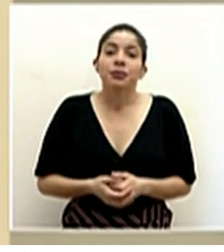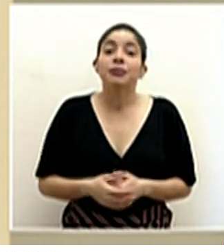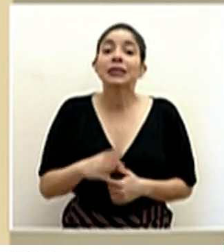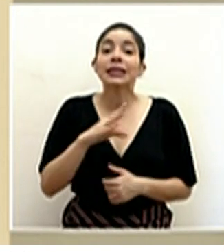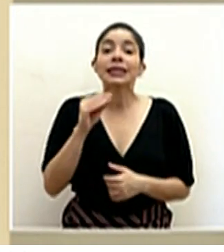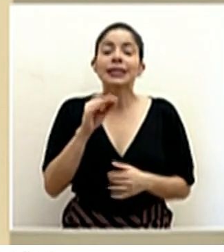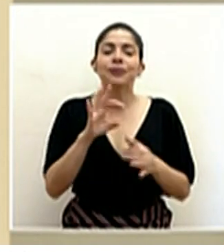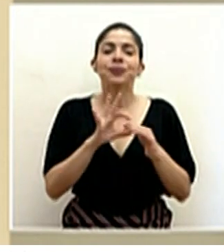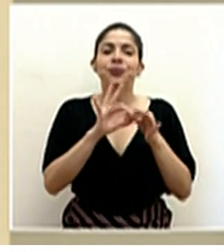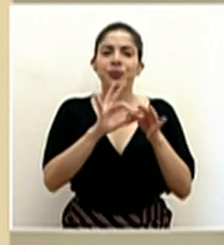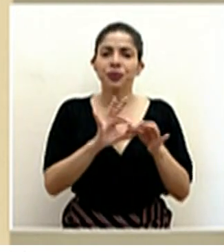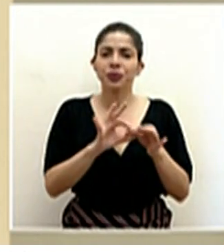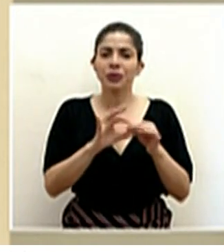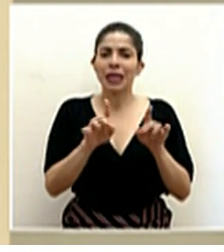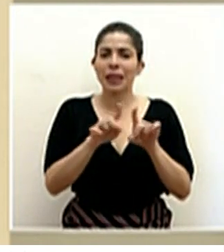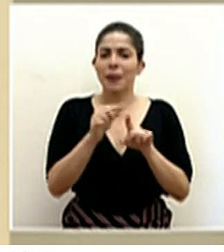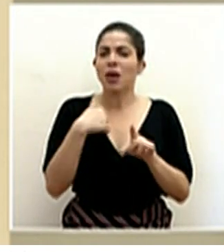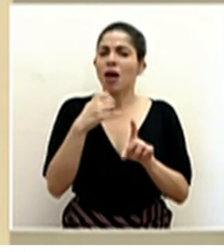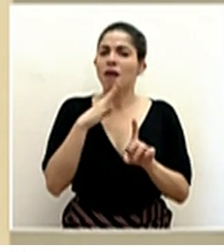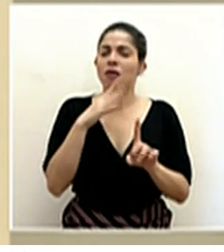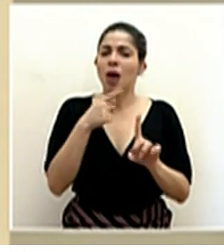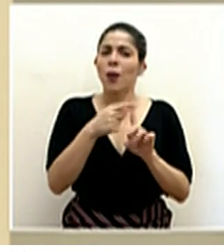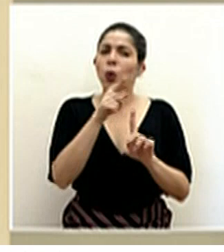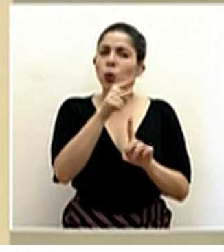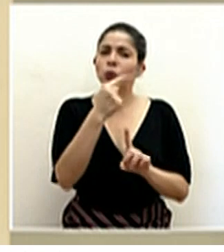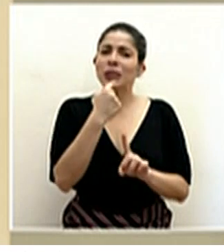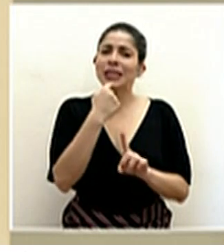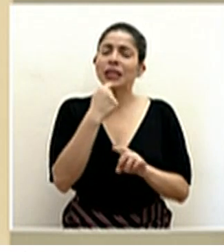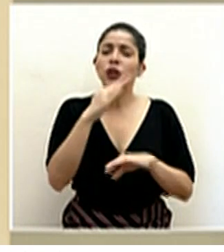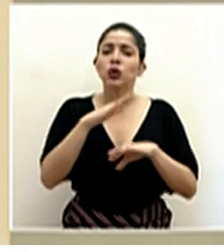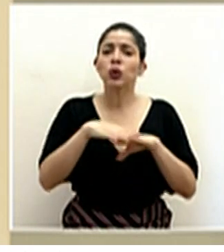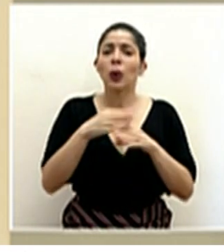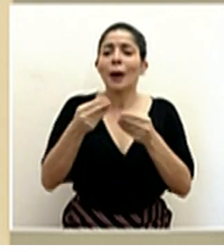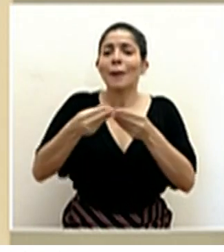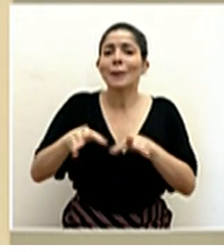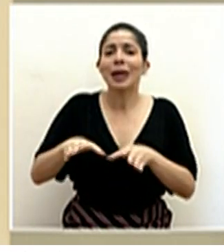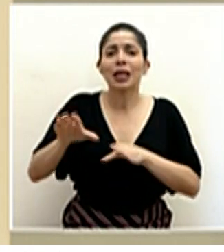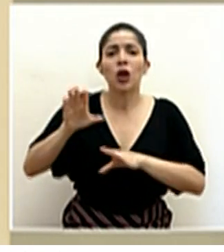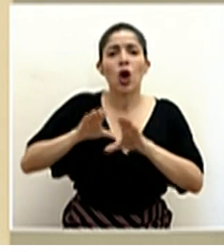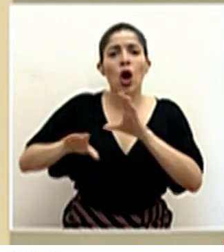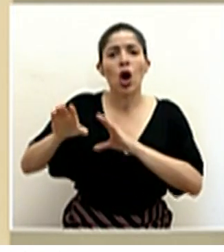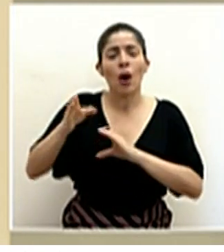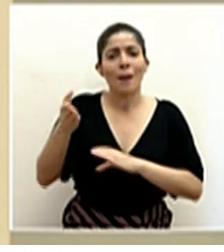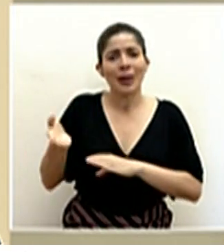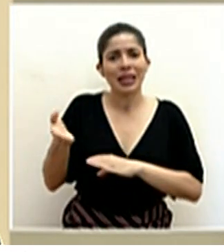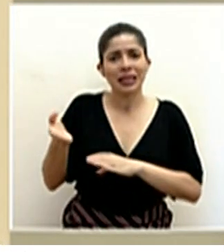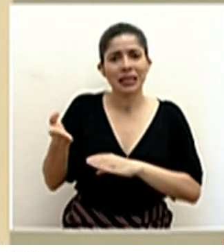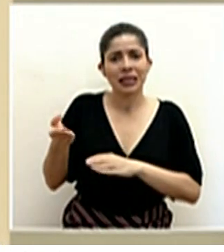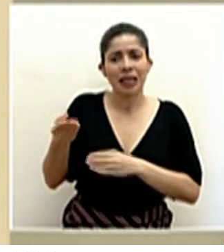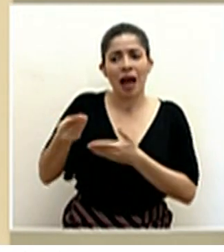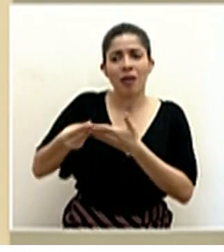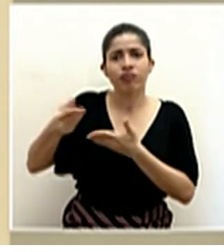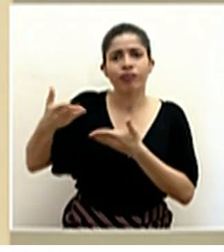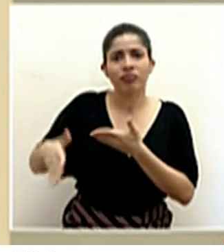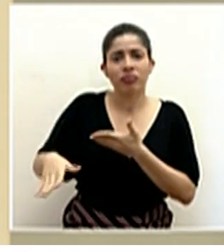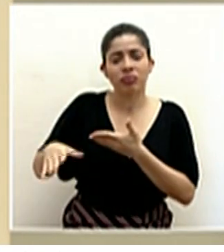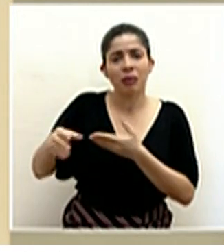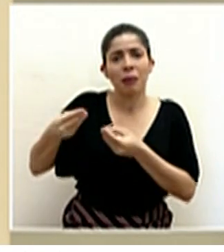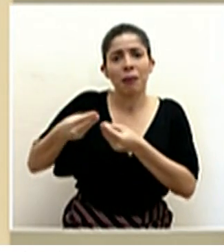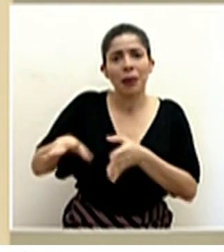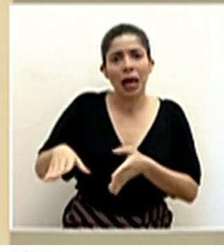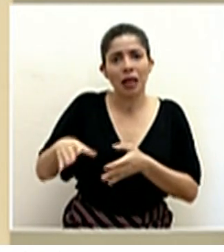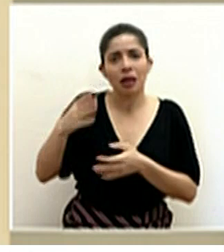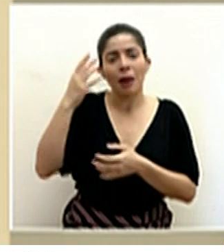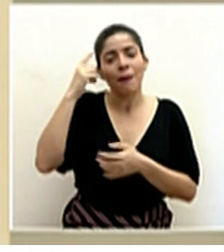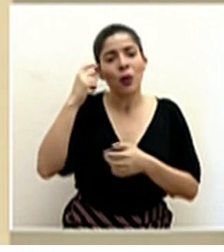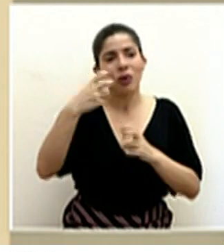Y con respecto a, también yo quiero referirme, porque usted planteaba de las pérdidas comerciales que se han generado en medio de esto con